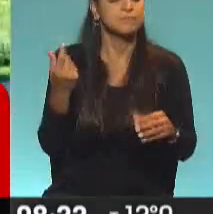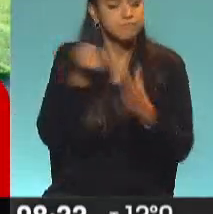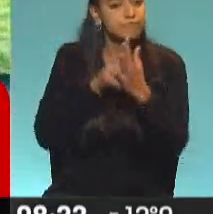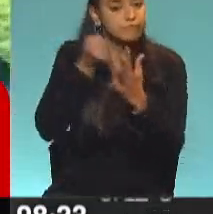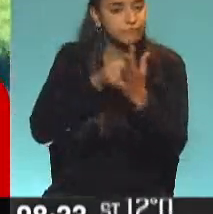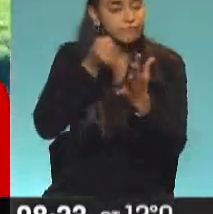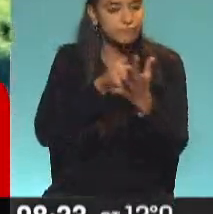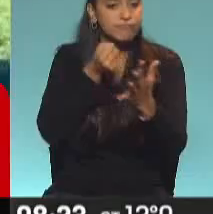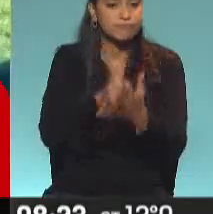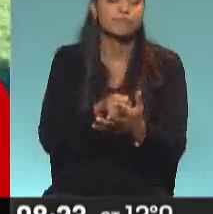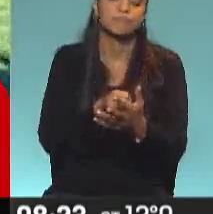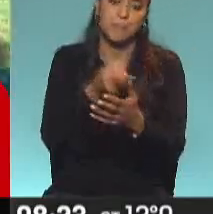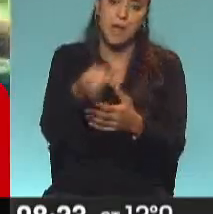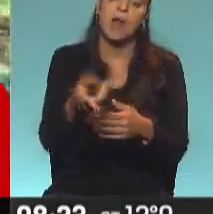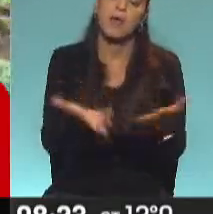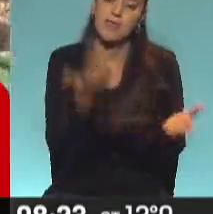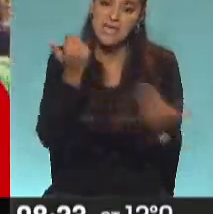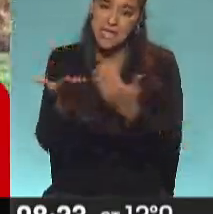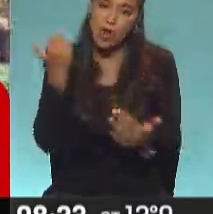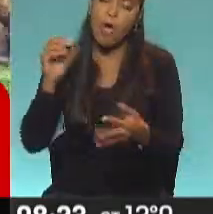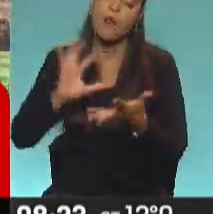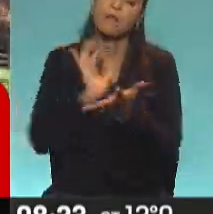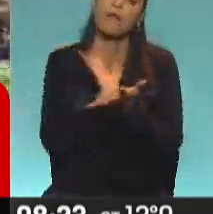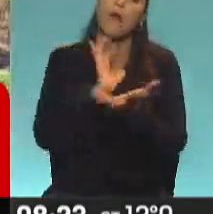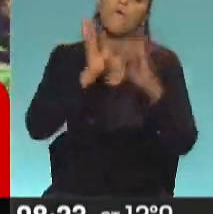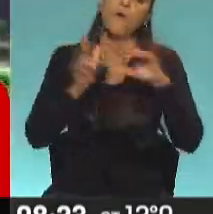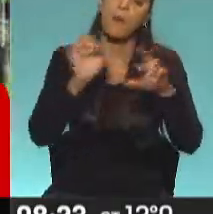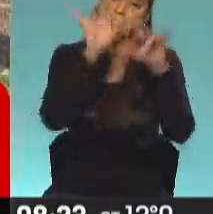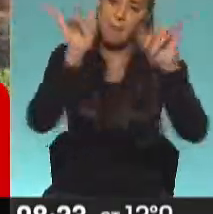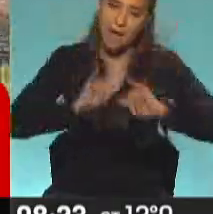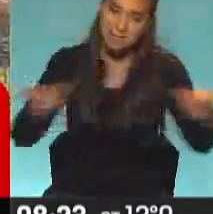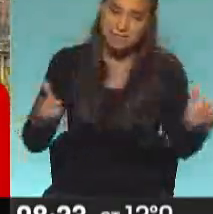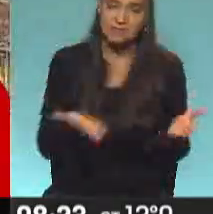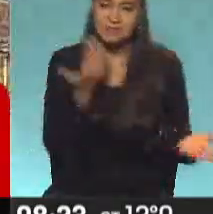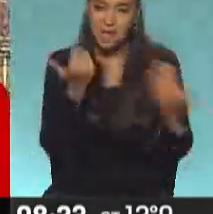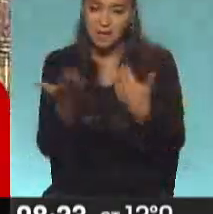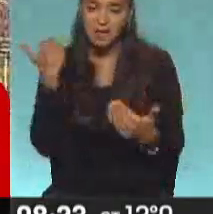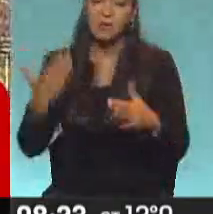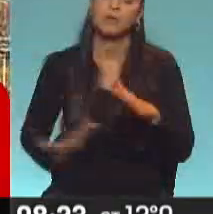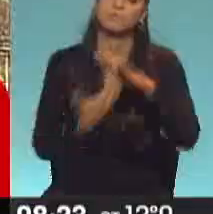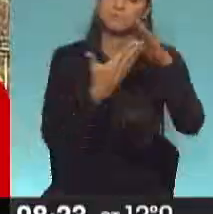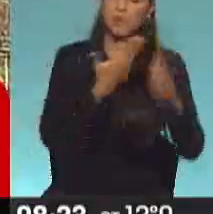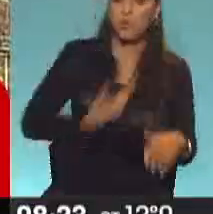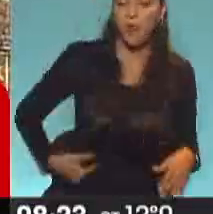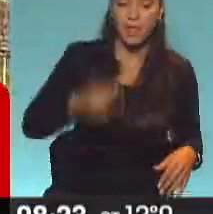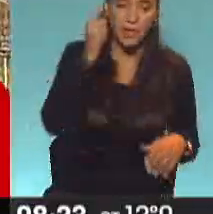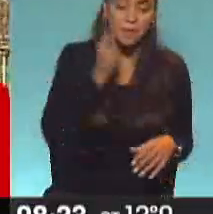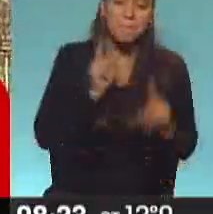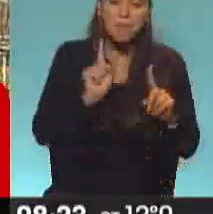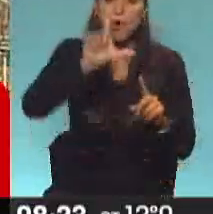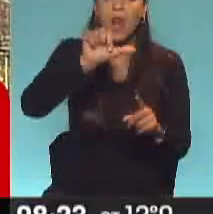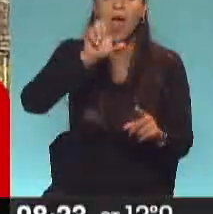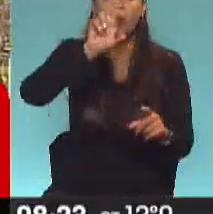imposible para conseguir desalojarlo en forma pacífica, encabezado por el gobernador Kicillof. El mismo Larroque,